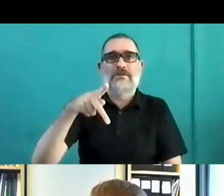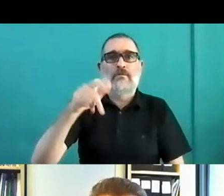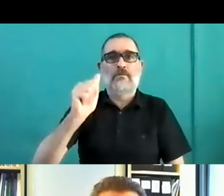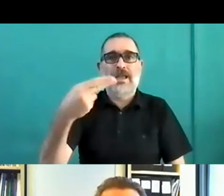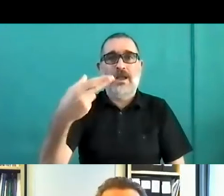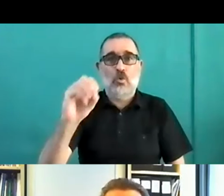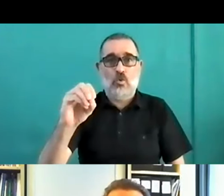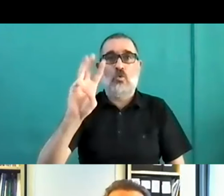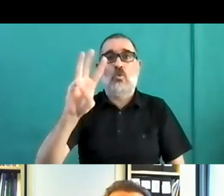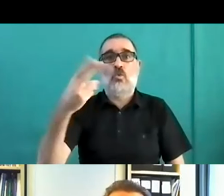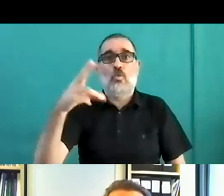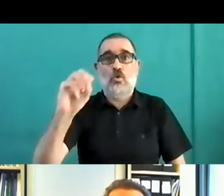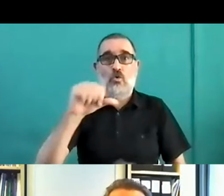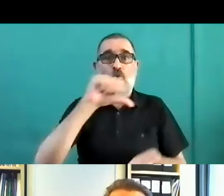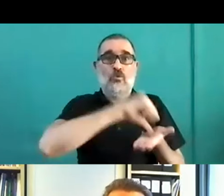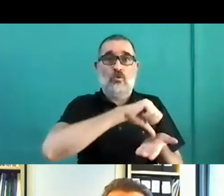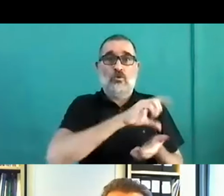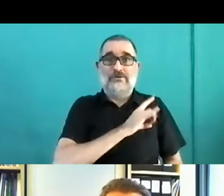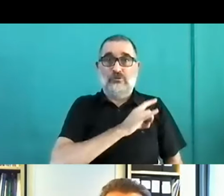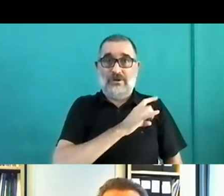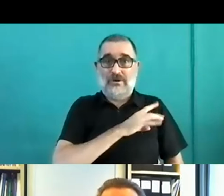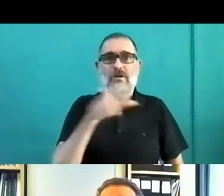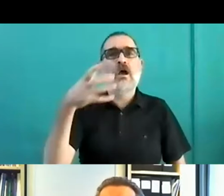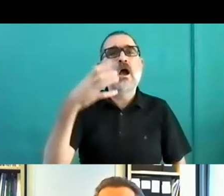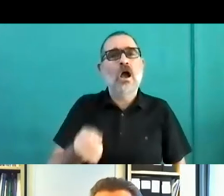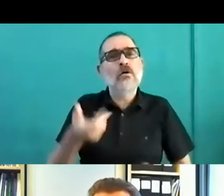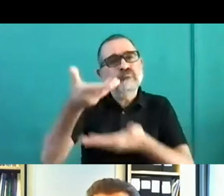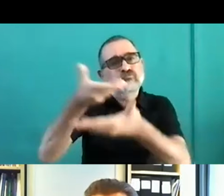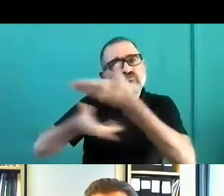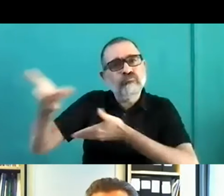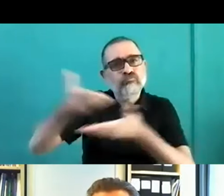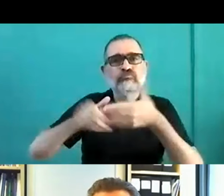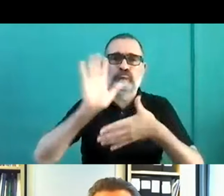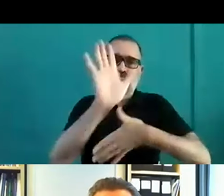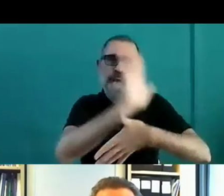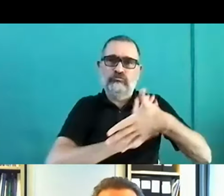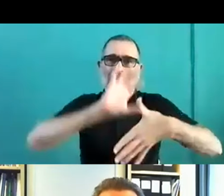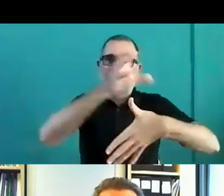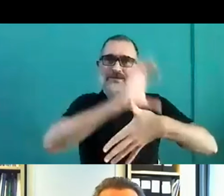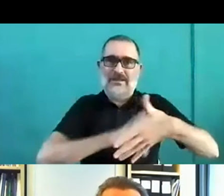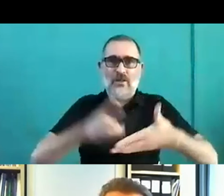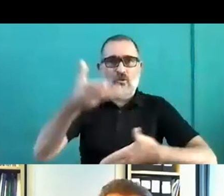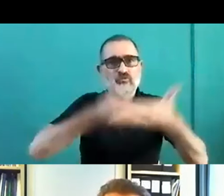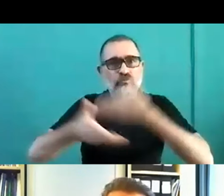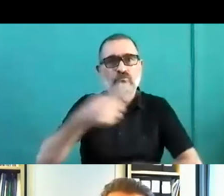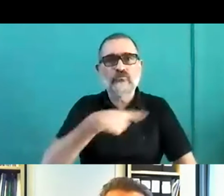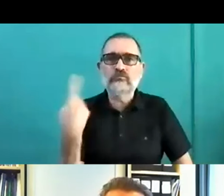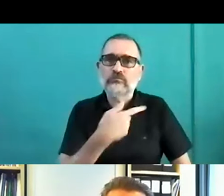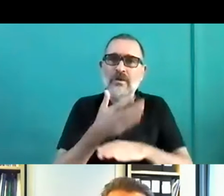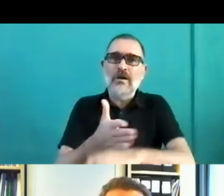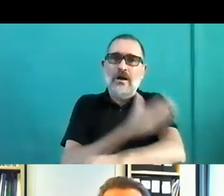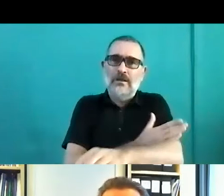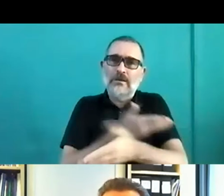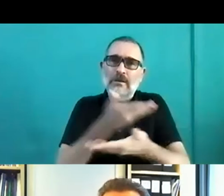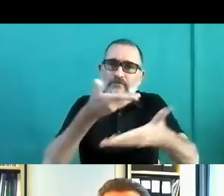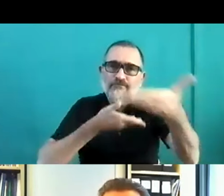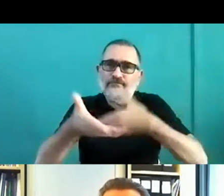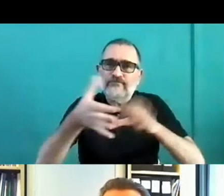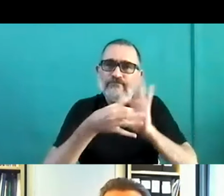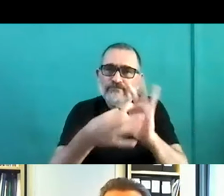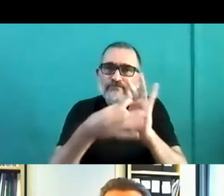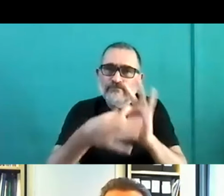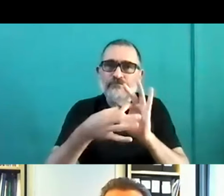expondrán algunas de las experiencias y lecciones aprendidas en la atención a la epilepsia en medio de un grave clima sanitario creado por